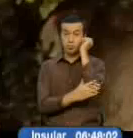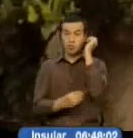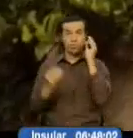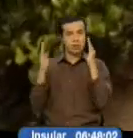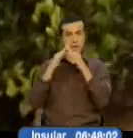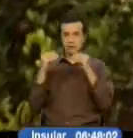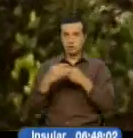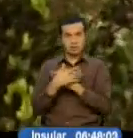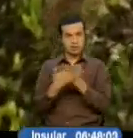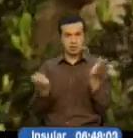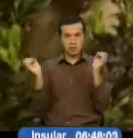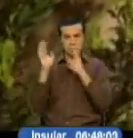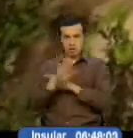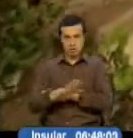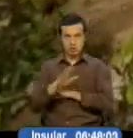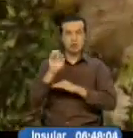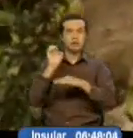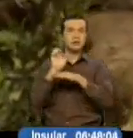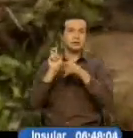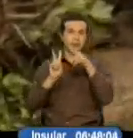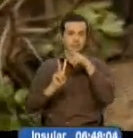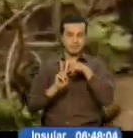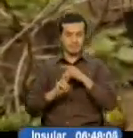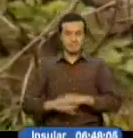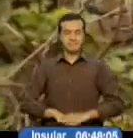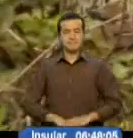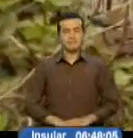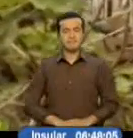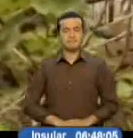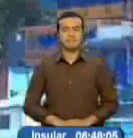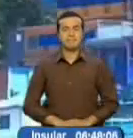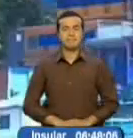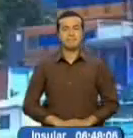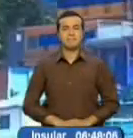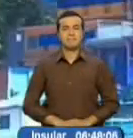escasos recursos. En Manabí, Karen Ceballos, Ecuador TV.